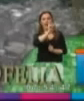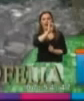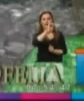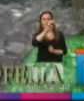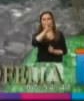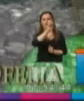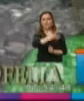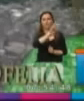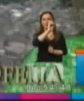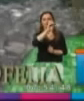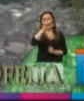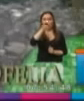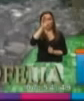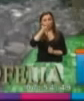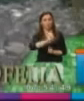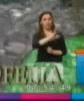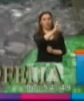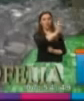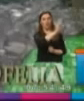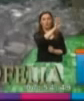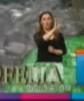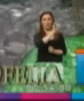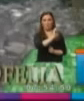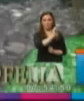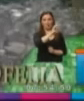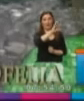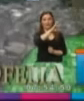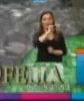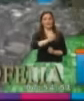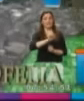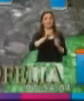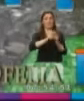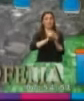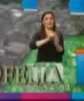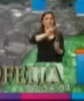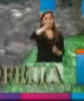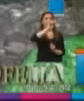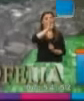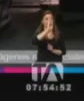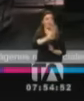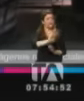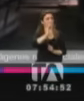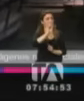de 7,9 kilómetros, 6 estaciones, y puede desplazar